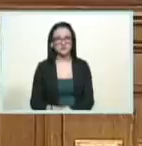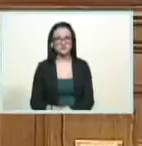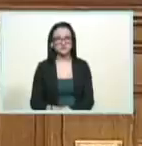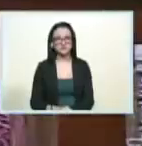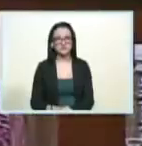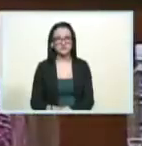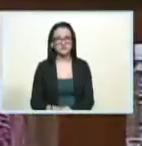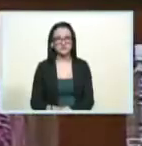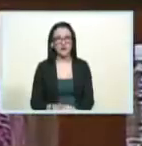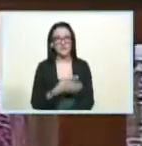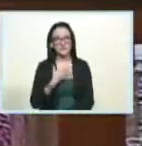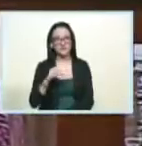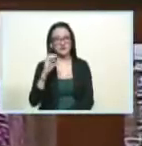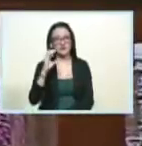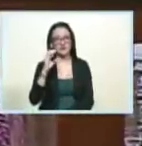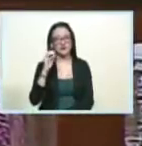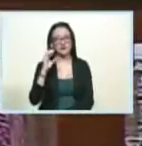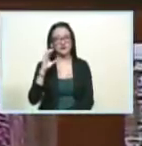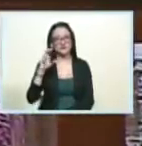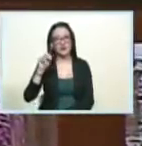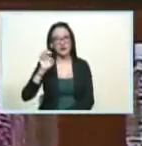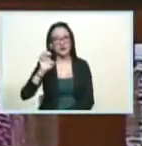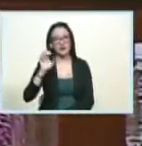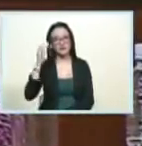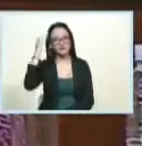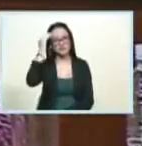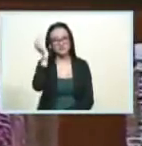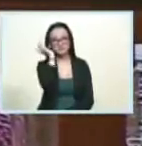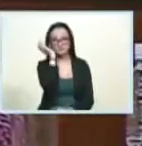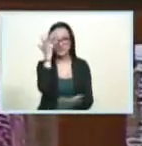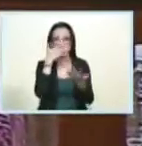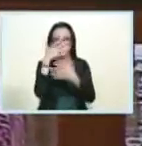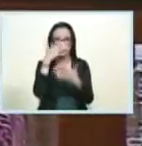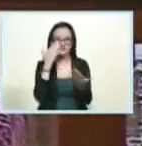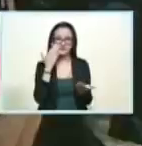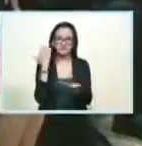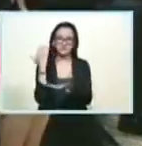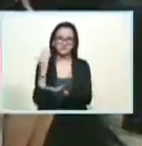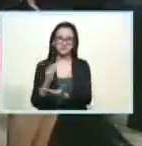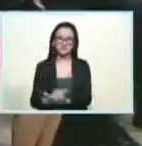Doctora Tibisay Lucena, presidenta del Poder Electoral.